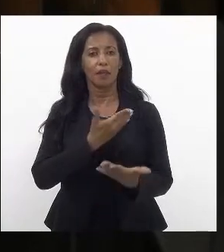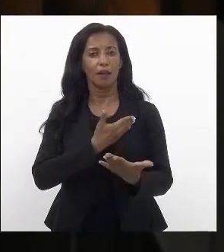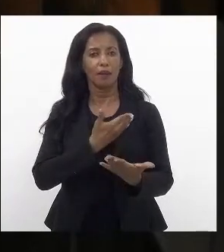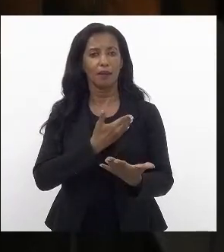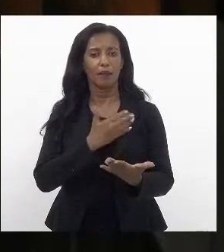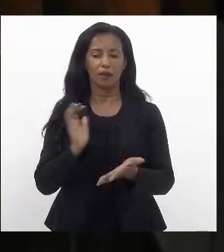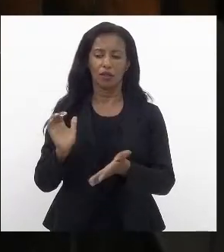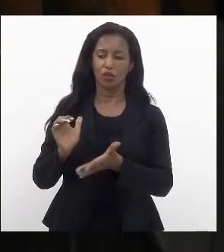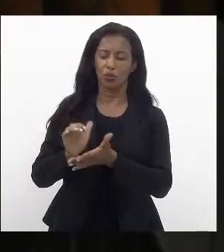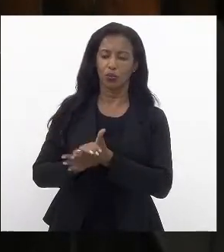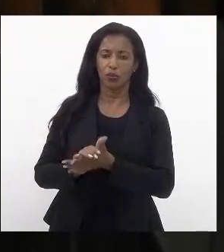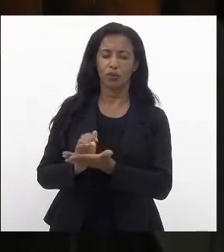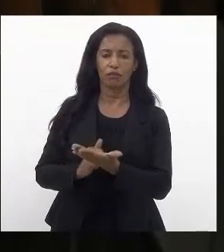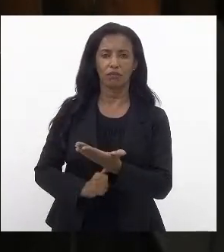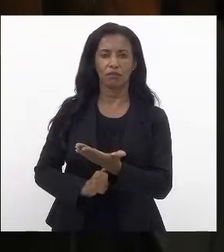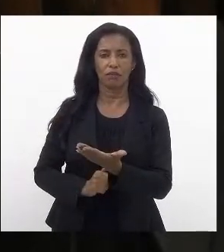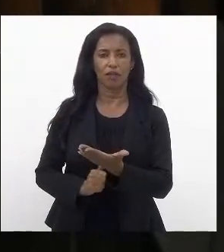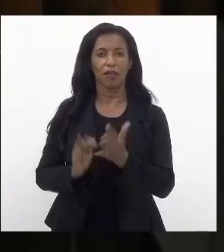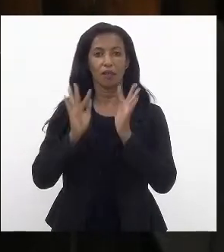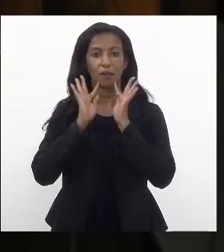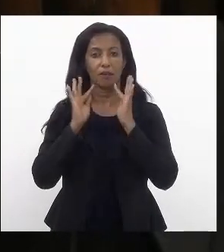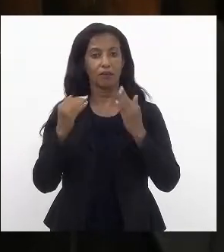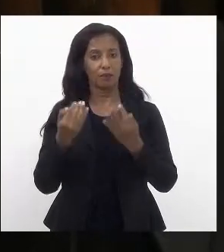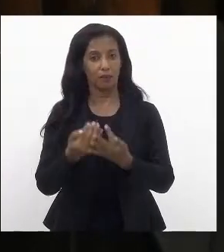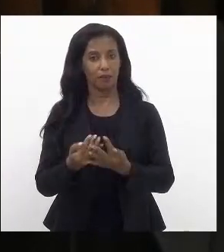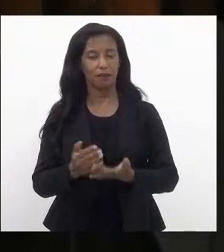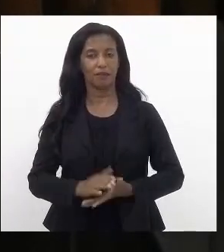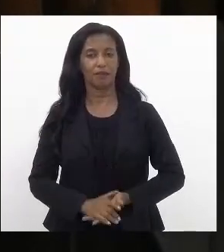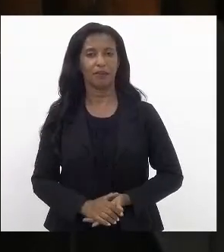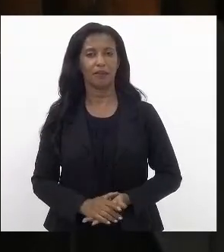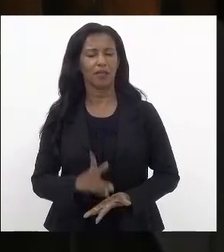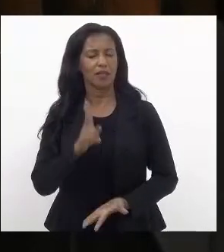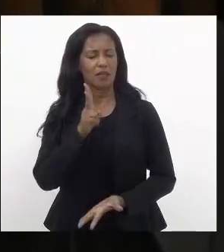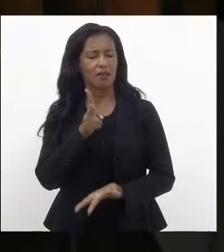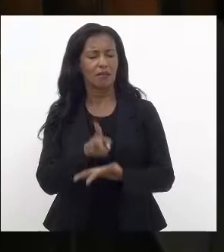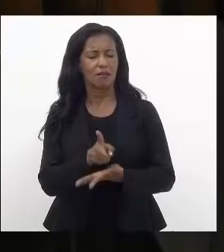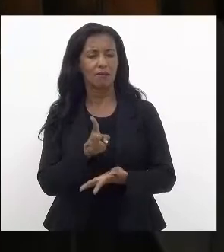esposa y a mi familia que siempre